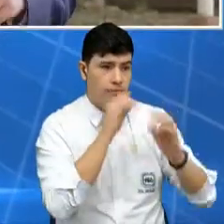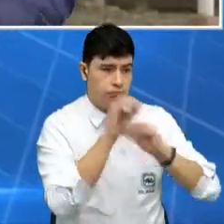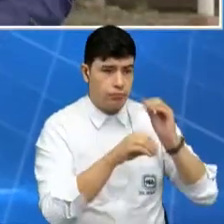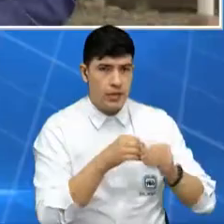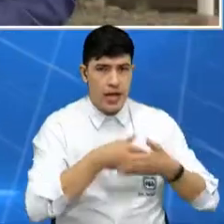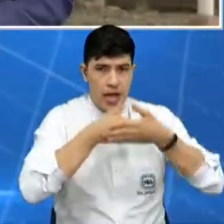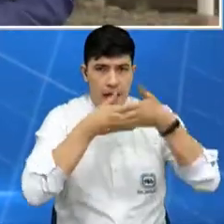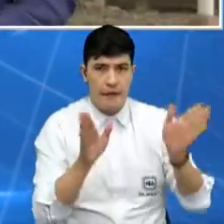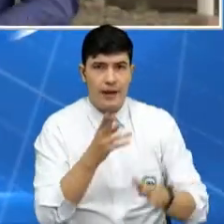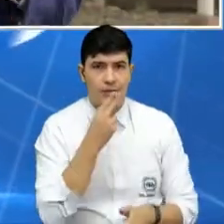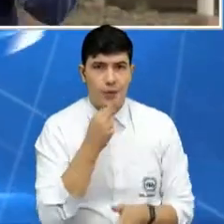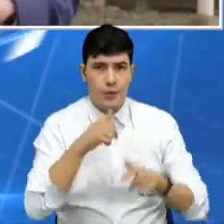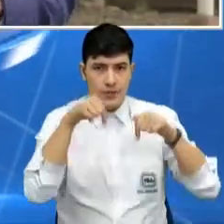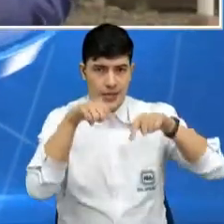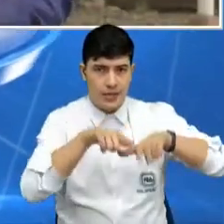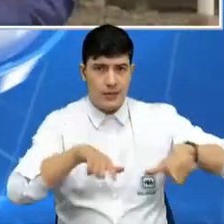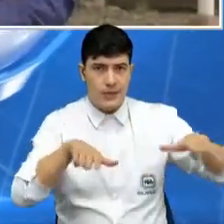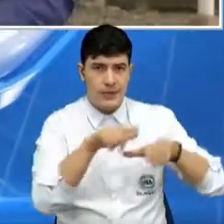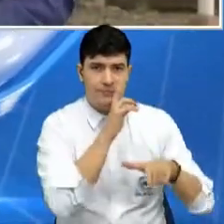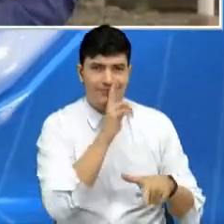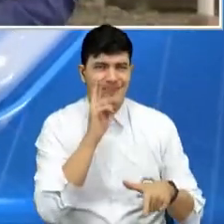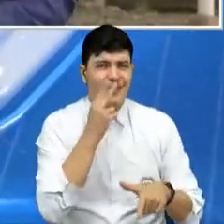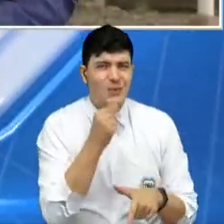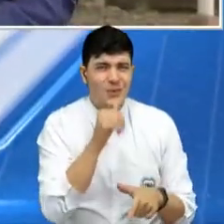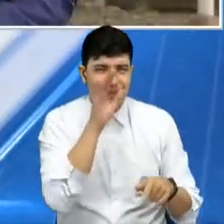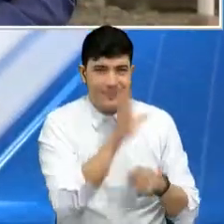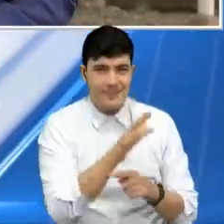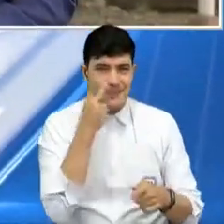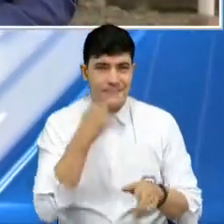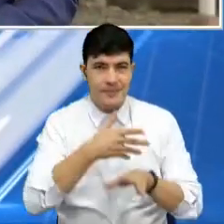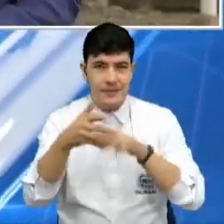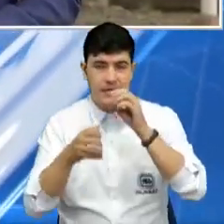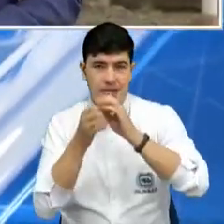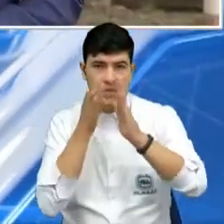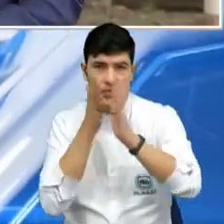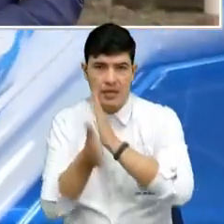dulcerías en el municipio Dulce de Santander. Desde Florida Blanca, para Oriente Noticias, Cristian Correa, estamos informando.